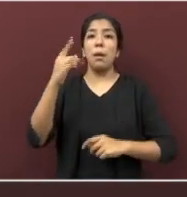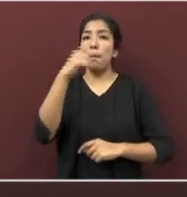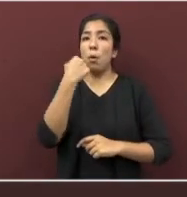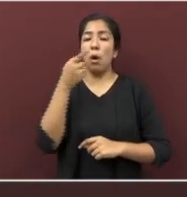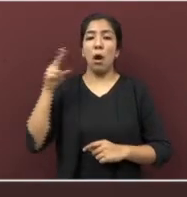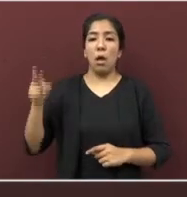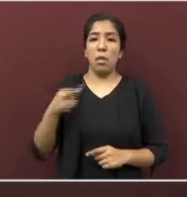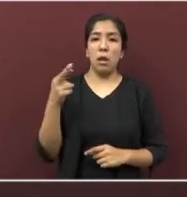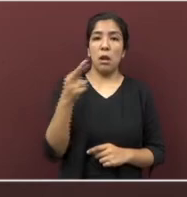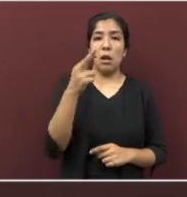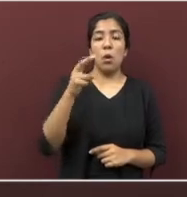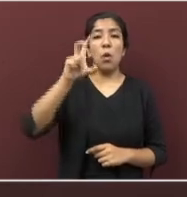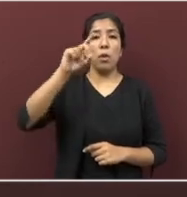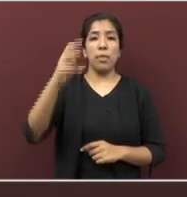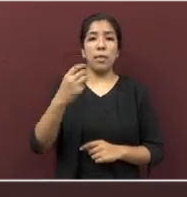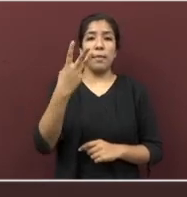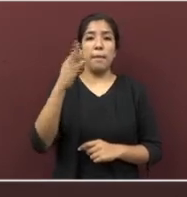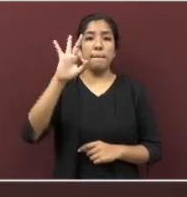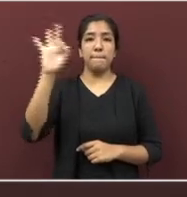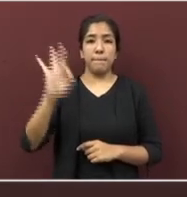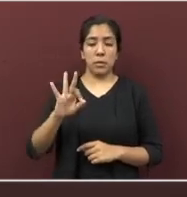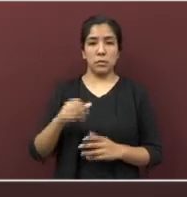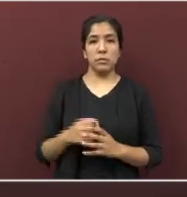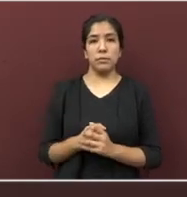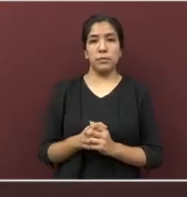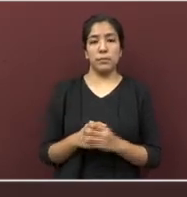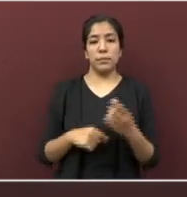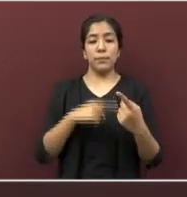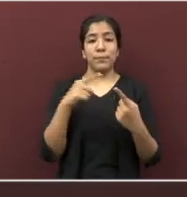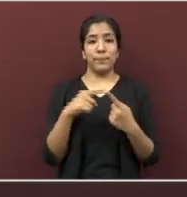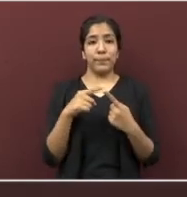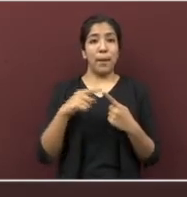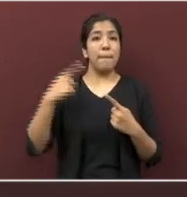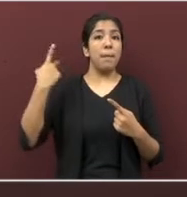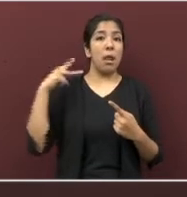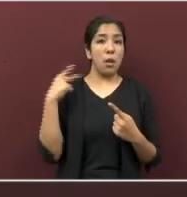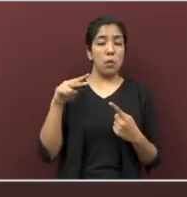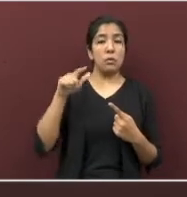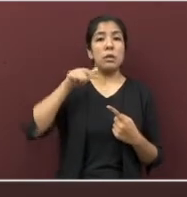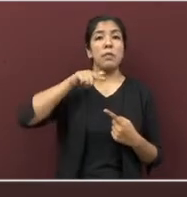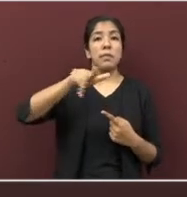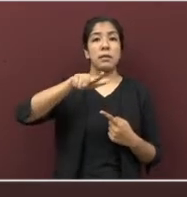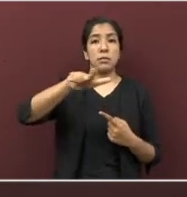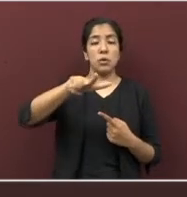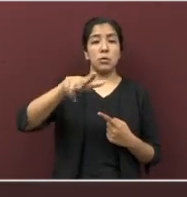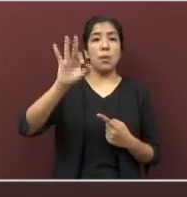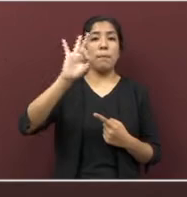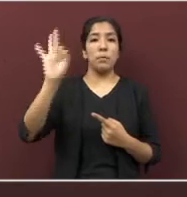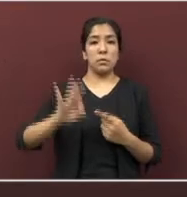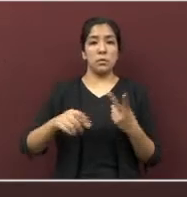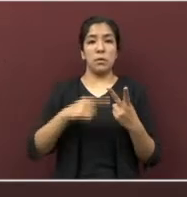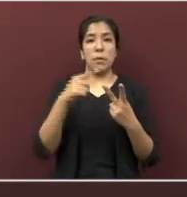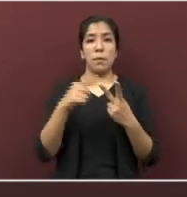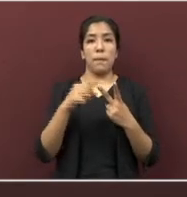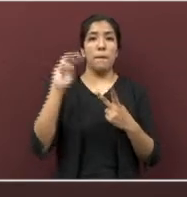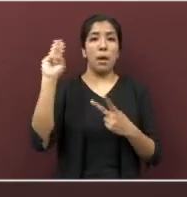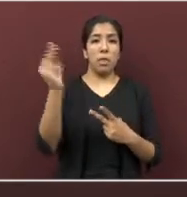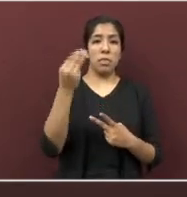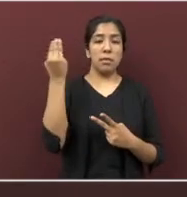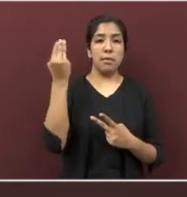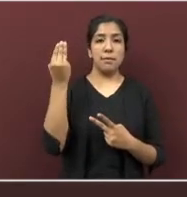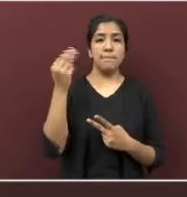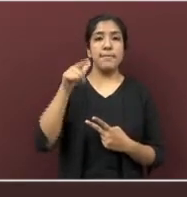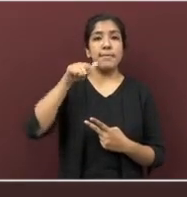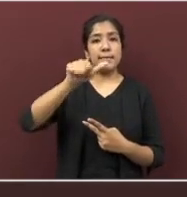uno alta especialidad de veracruz 18 por ciento minatitlán 16 por ciento río